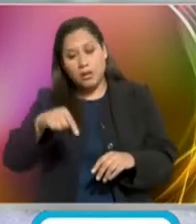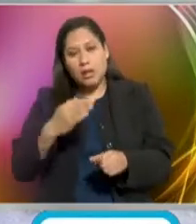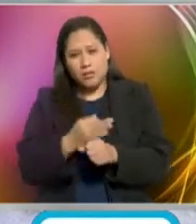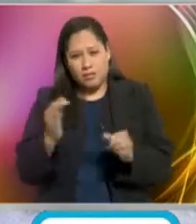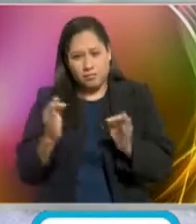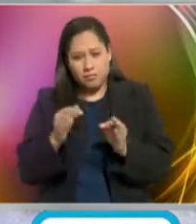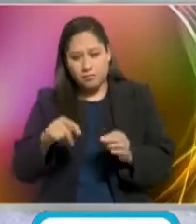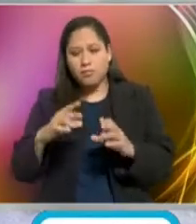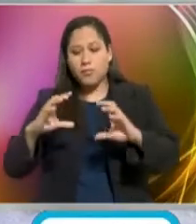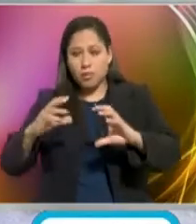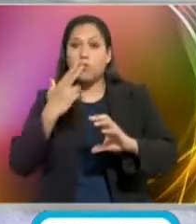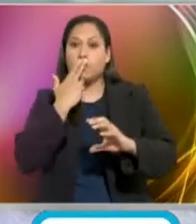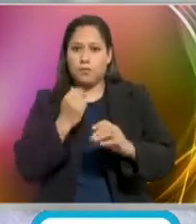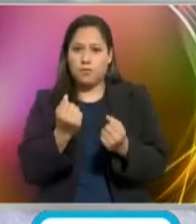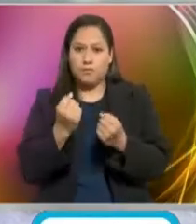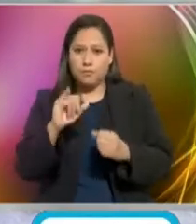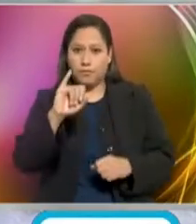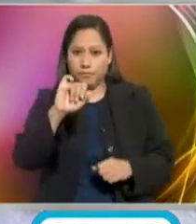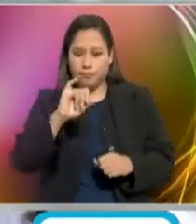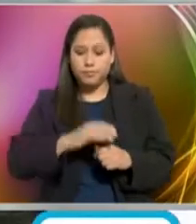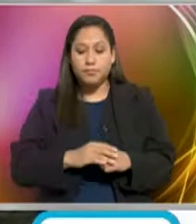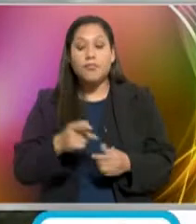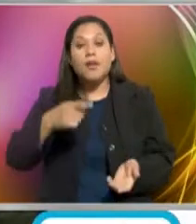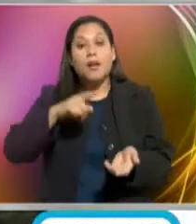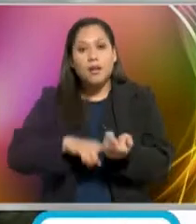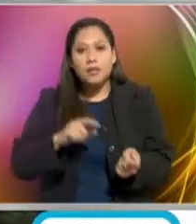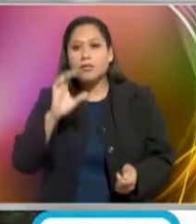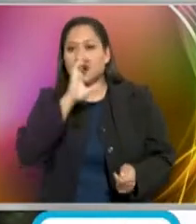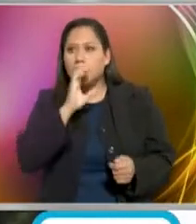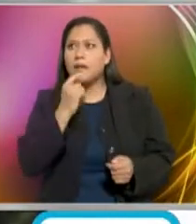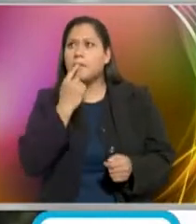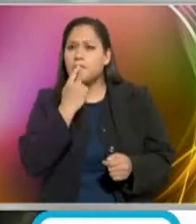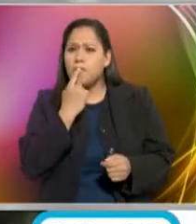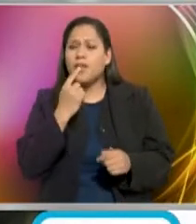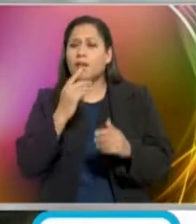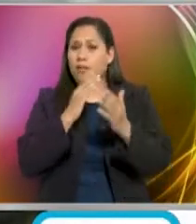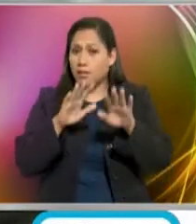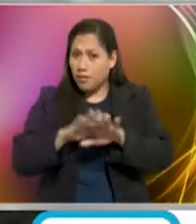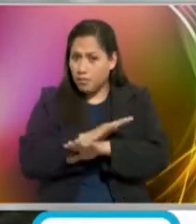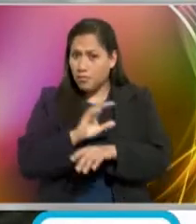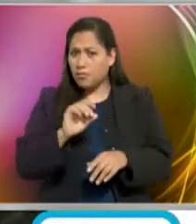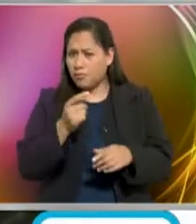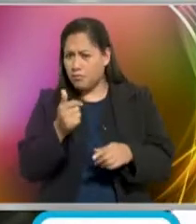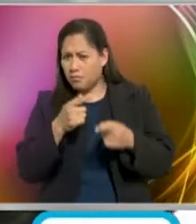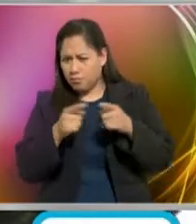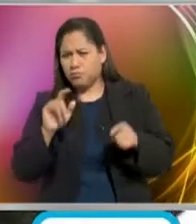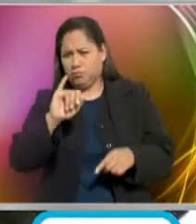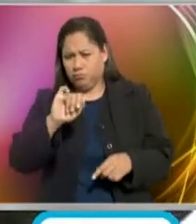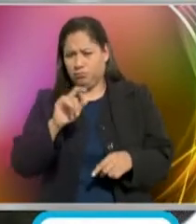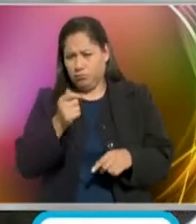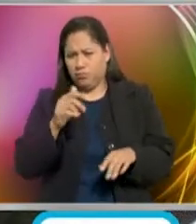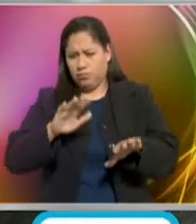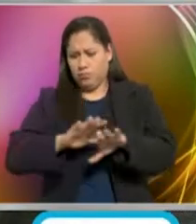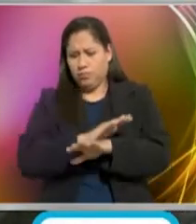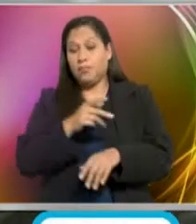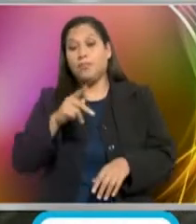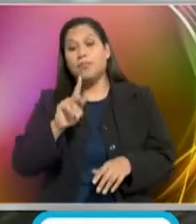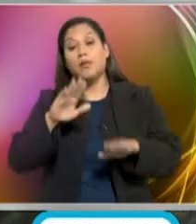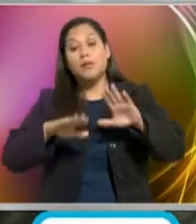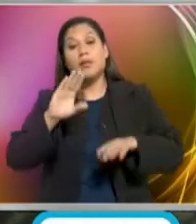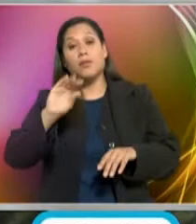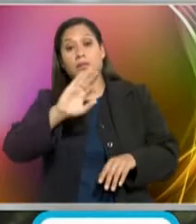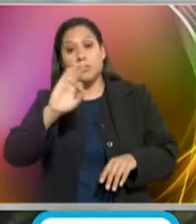esta temporada son un poco más dulces. Entonces, ¿el contenido calórico también cambia o esto es indiferente? Cambia un poquito, pero normalmente